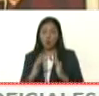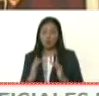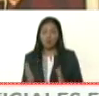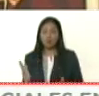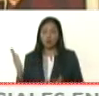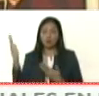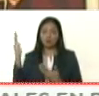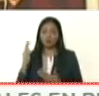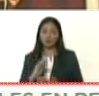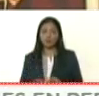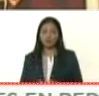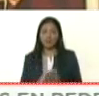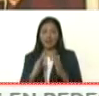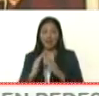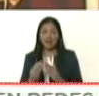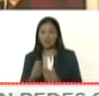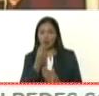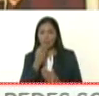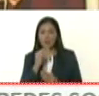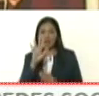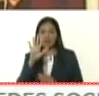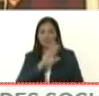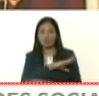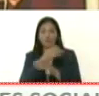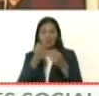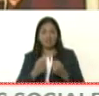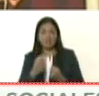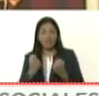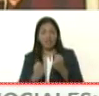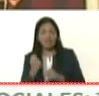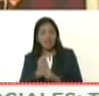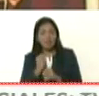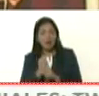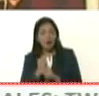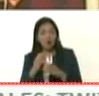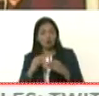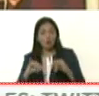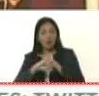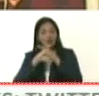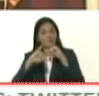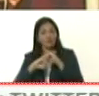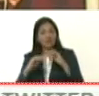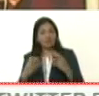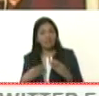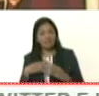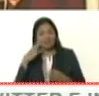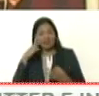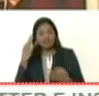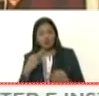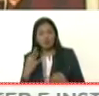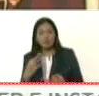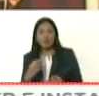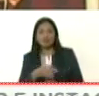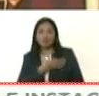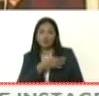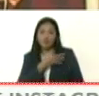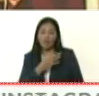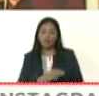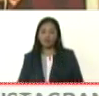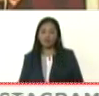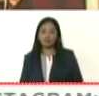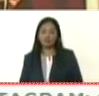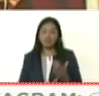casa de alimentación, las cinco fortalezas. Este es el trabajo de la felicidad, de la seguridad social y